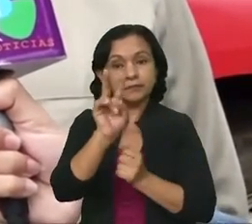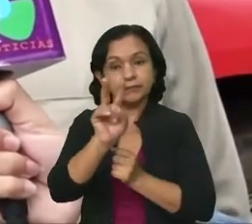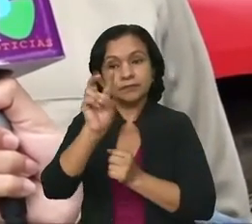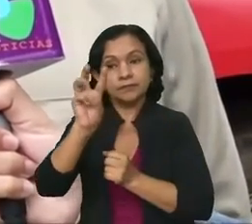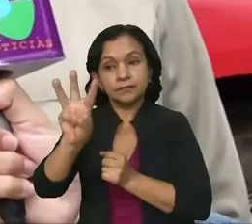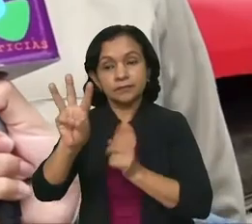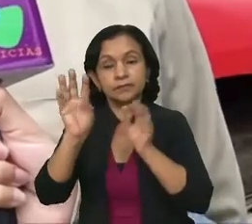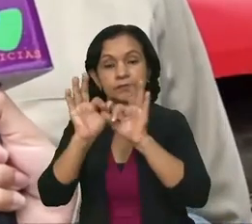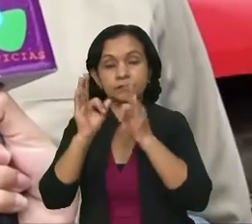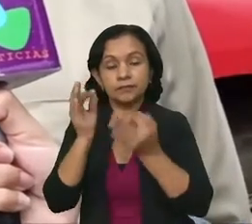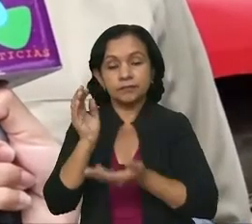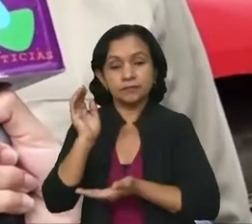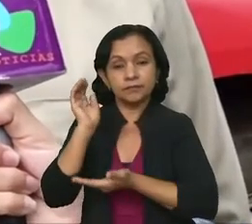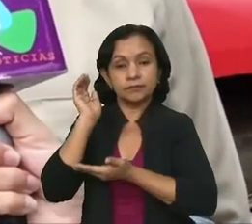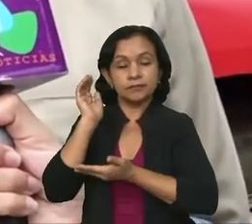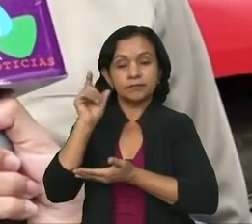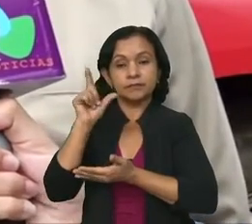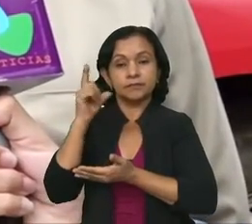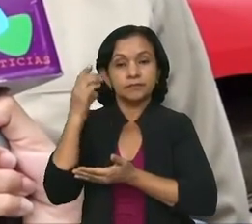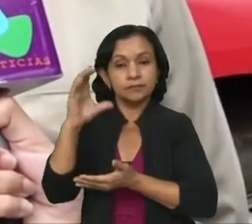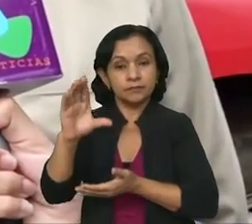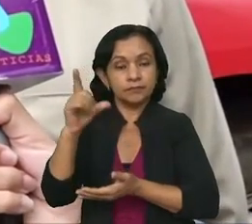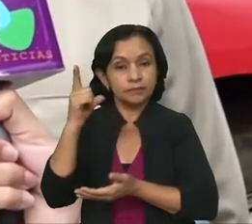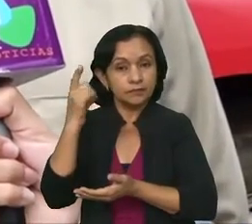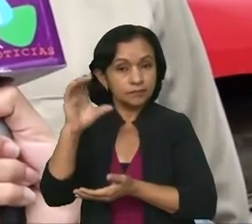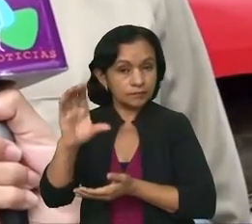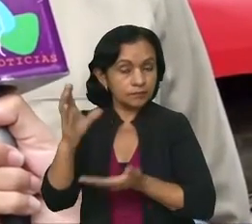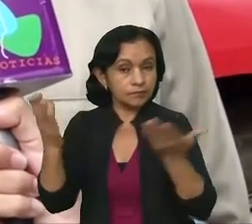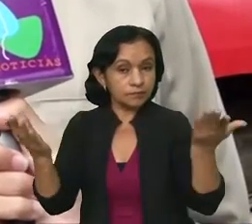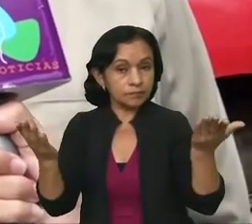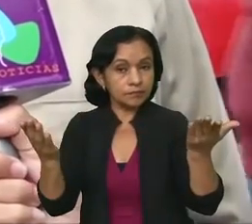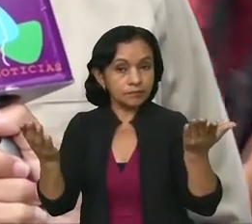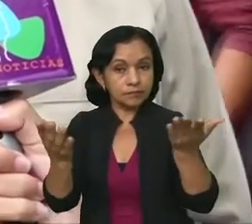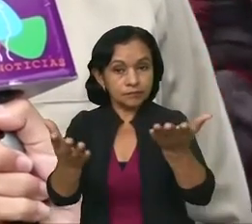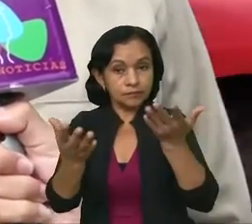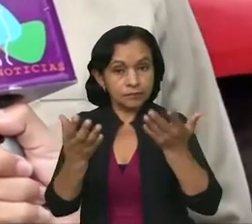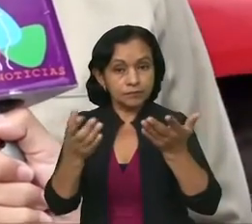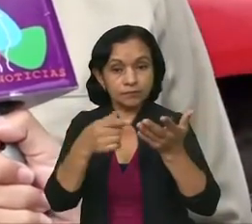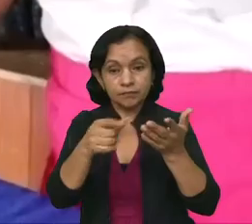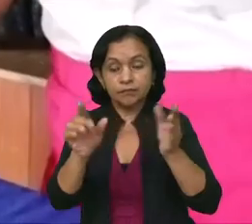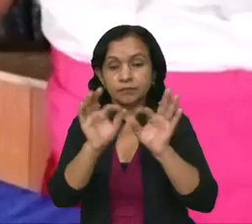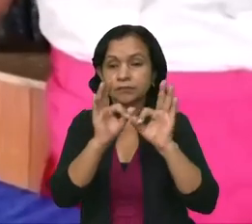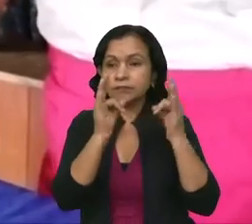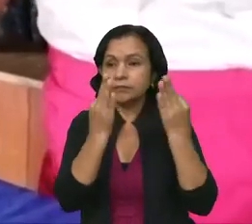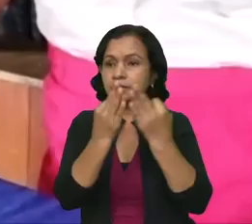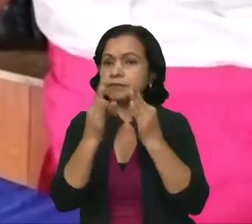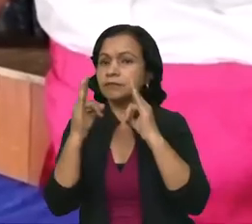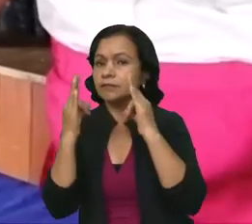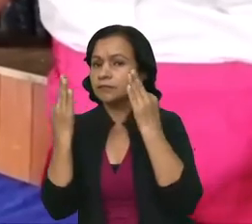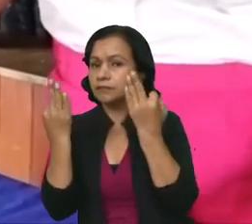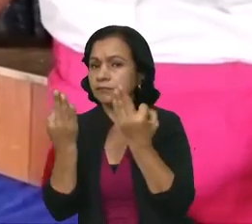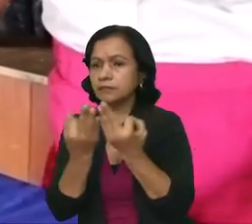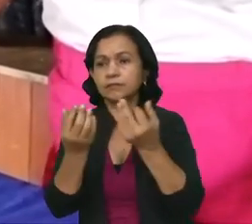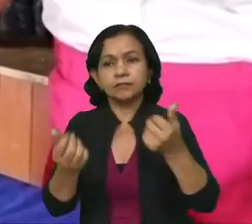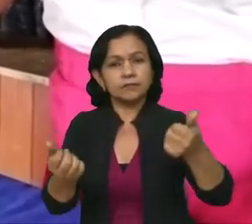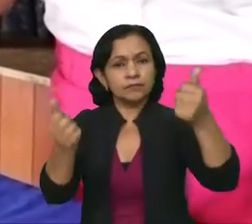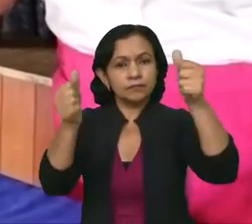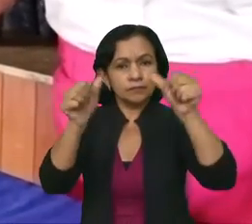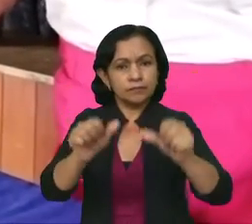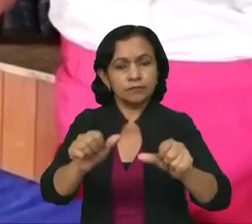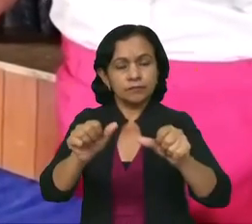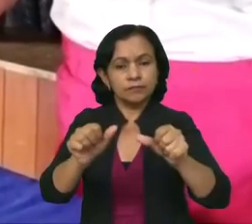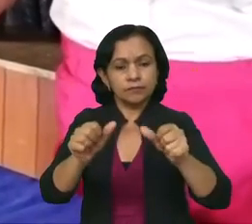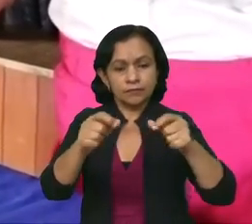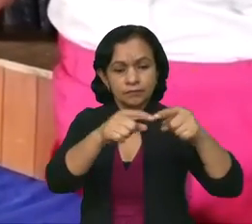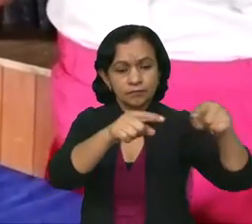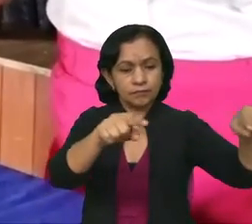familias de Mazatepe y La Concepción, con el objetivo de que estas familias establezcan sus